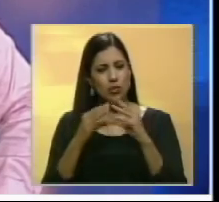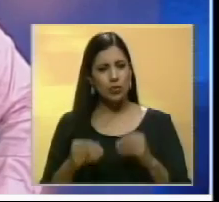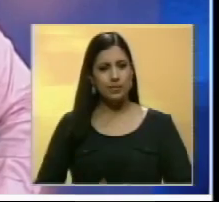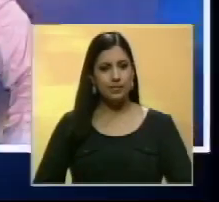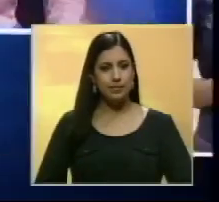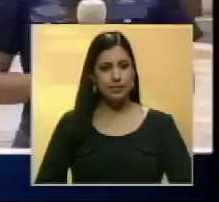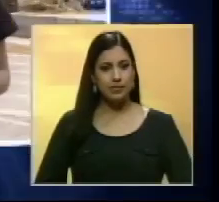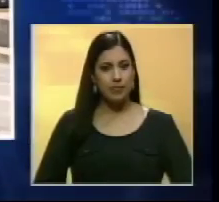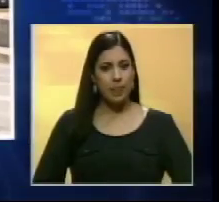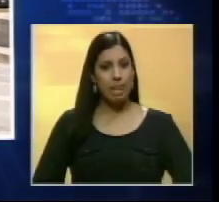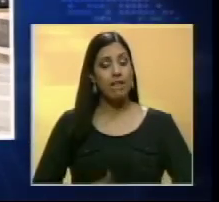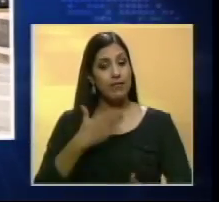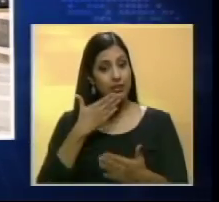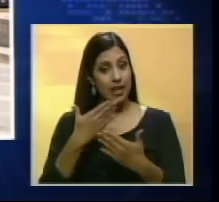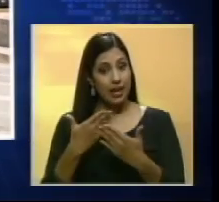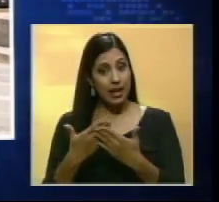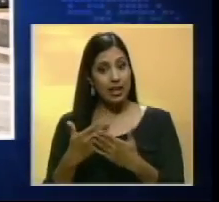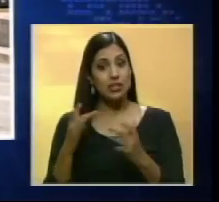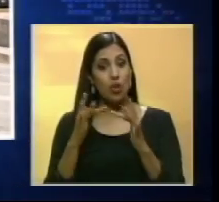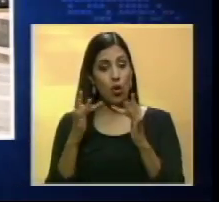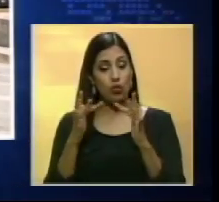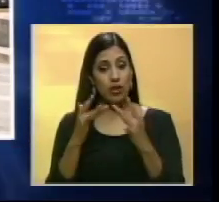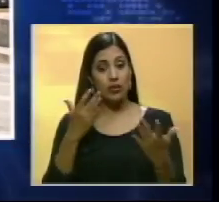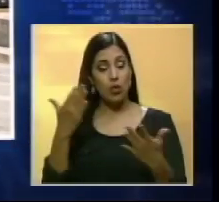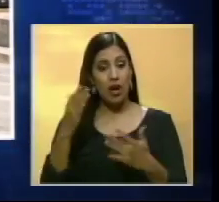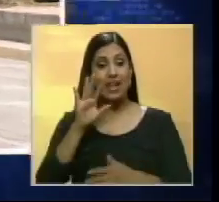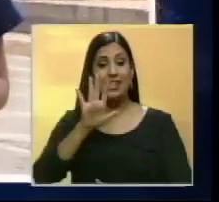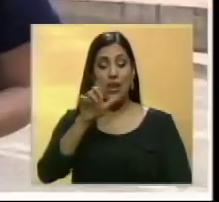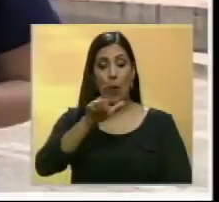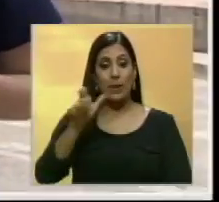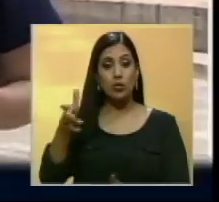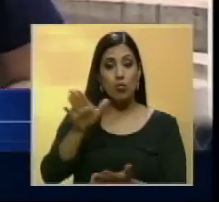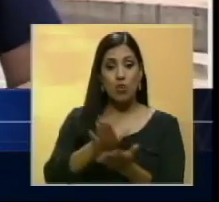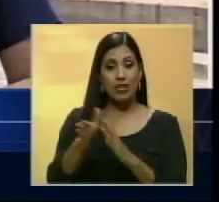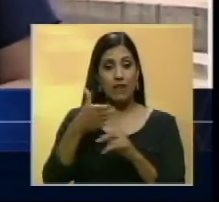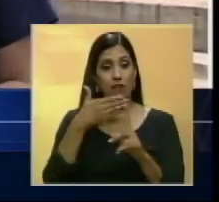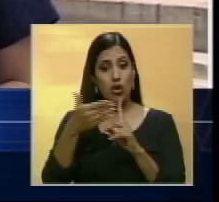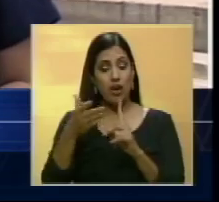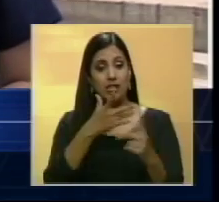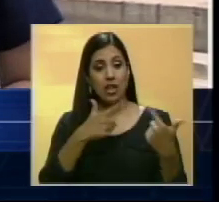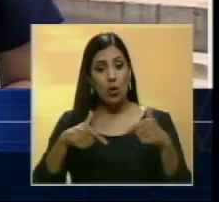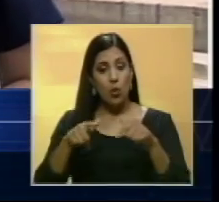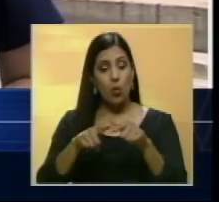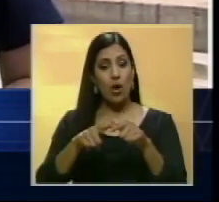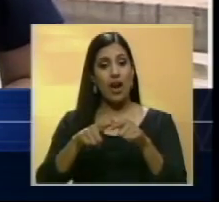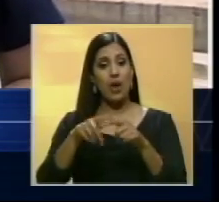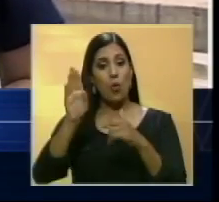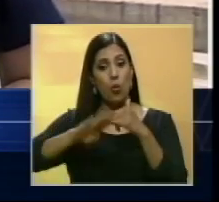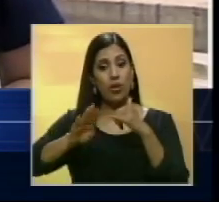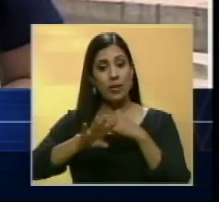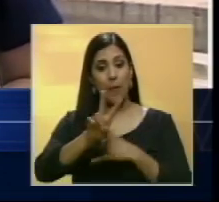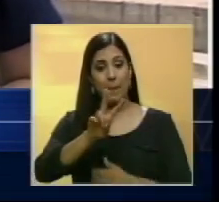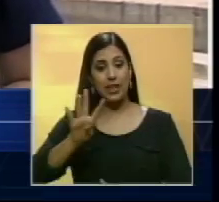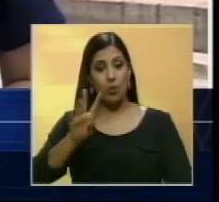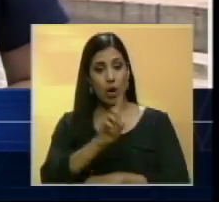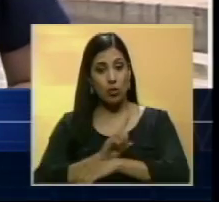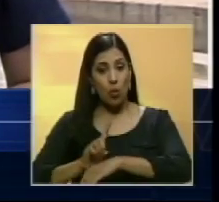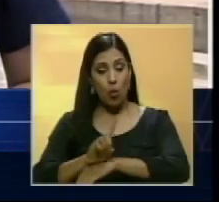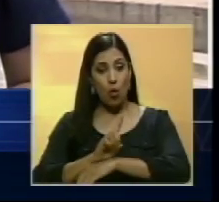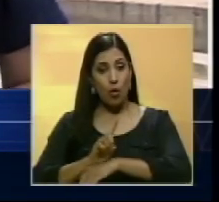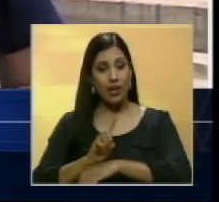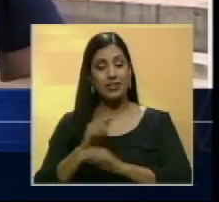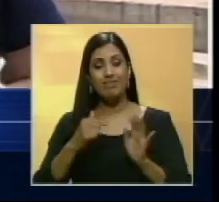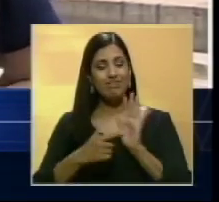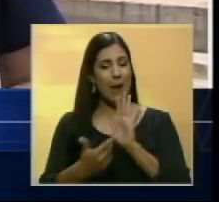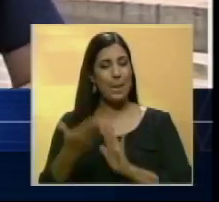reporte. Gracias, estudio, por el pase. Efectivamente, 5 muertes violentas se registraron en la entidad en las últimas 24 horas. Entre